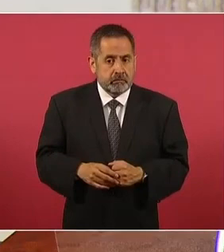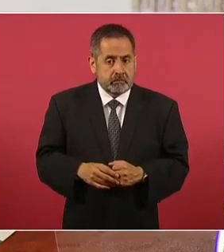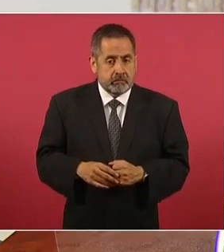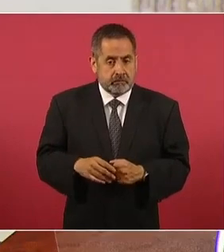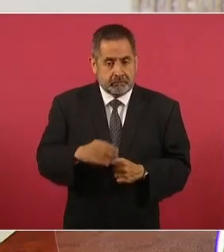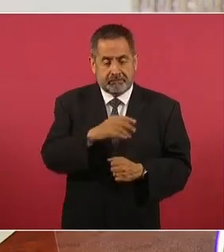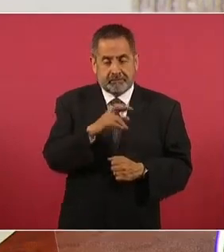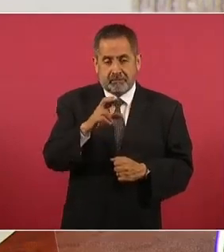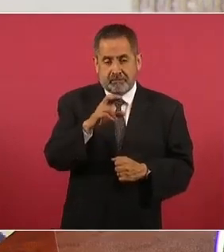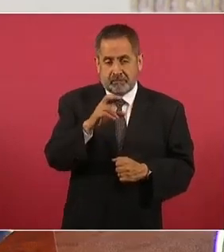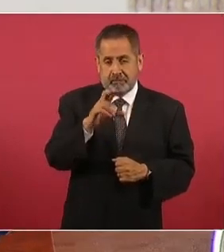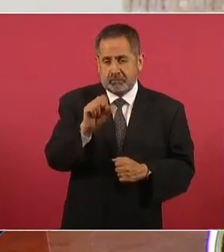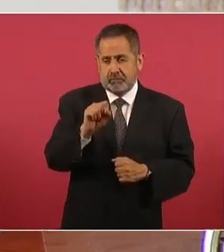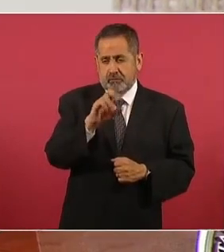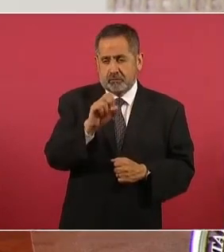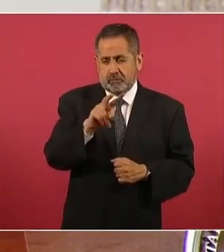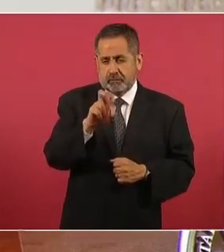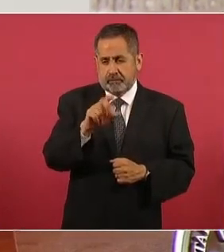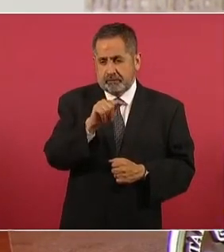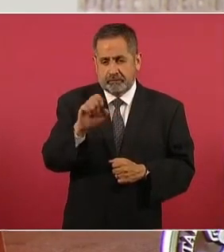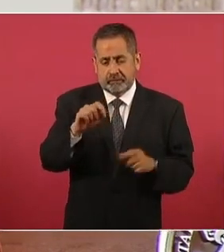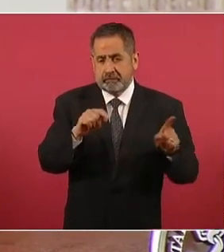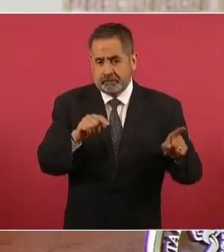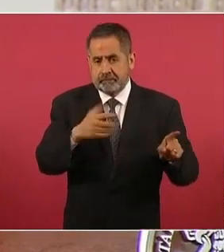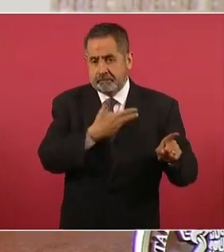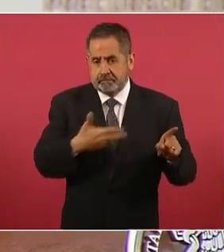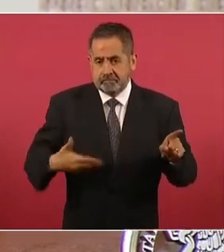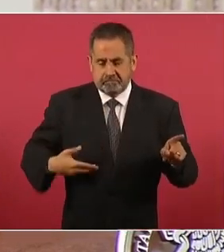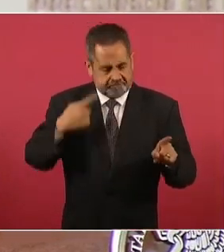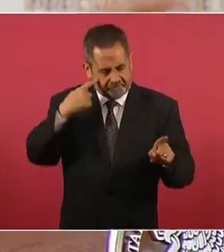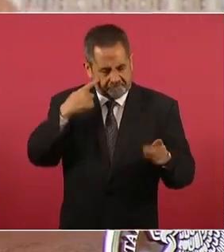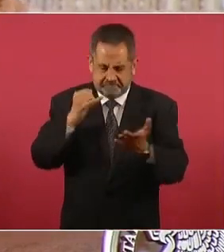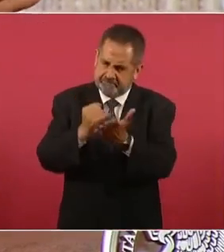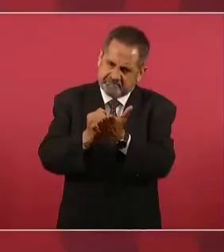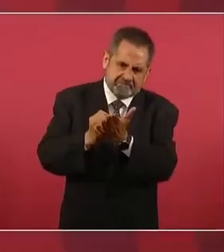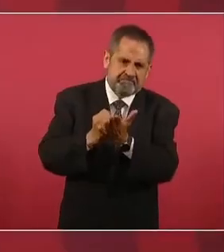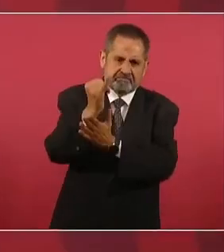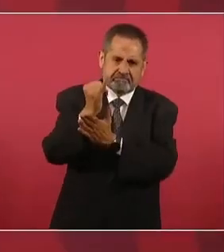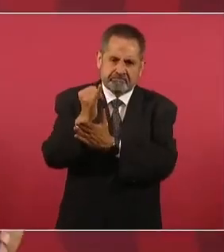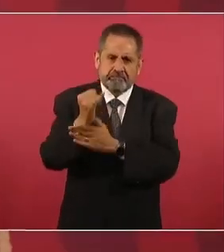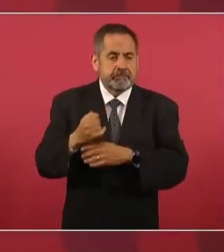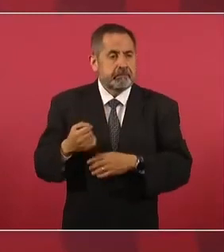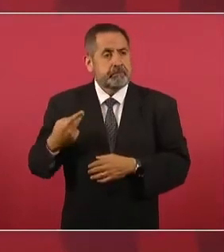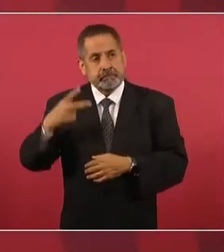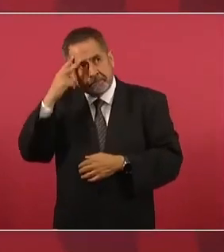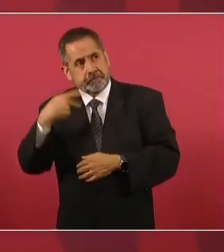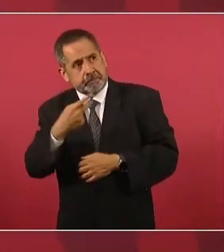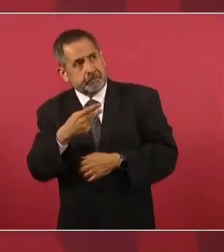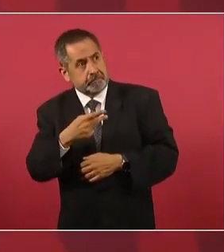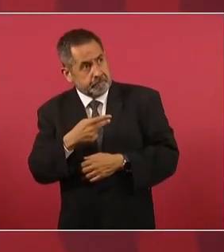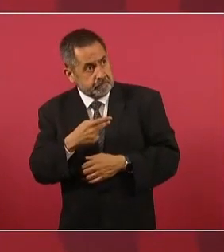Roosevelt lo decide y hay entendimiento.